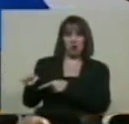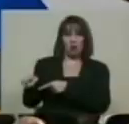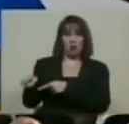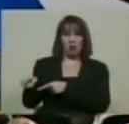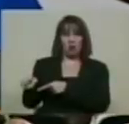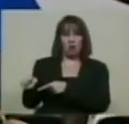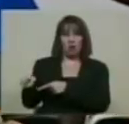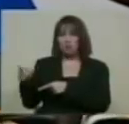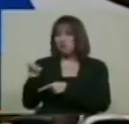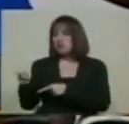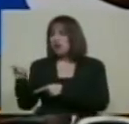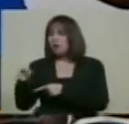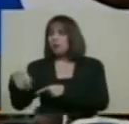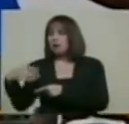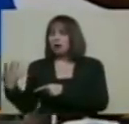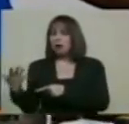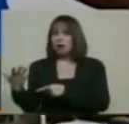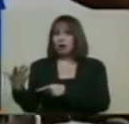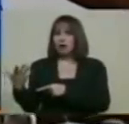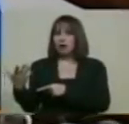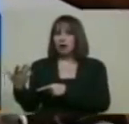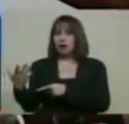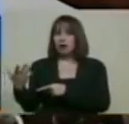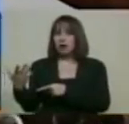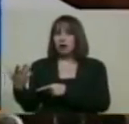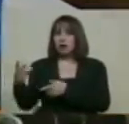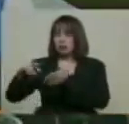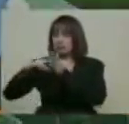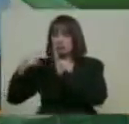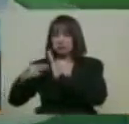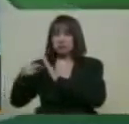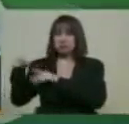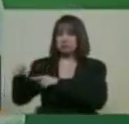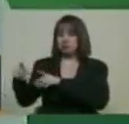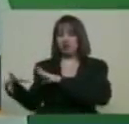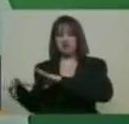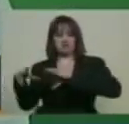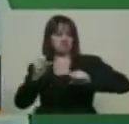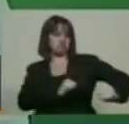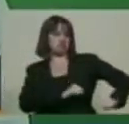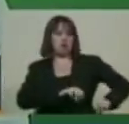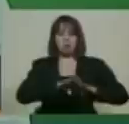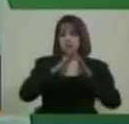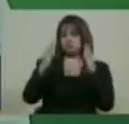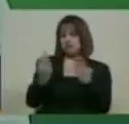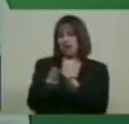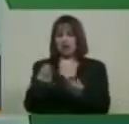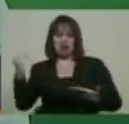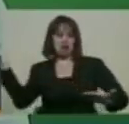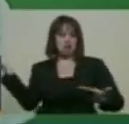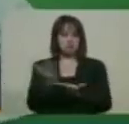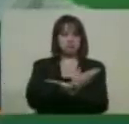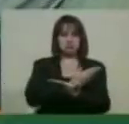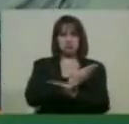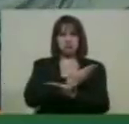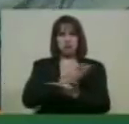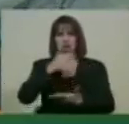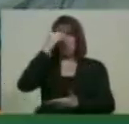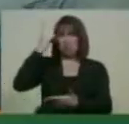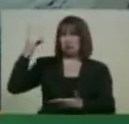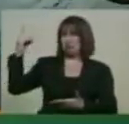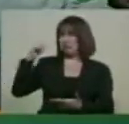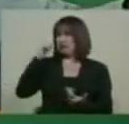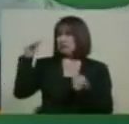La busca en sus conceptos de dominio mundial. La busca en la doctrina